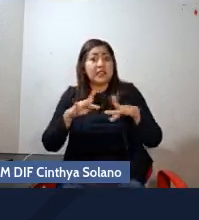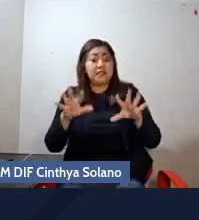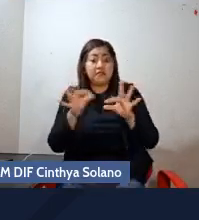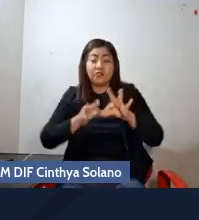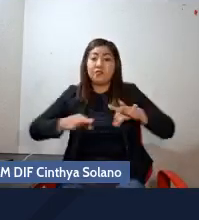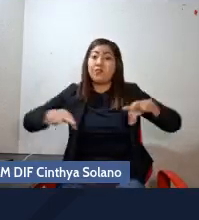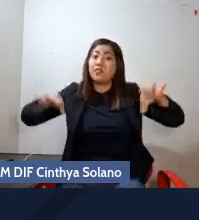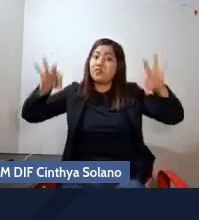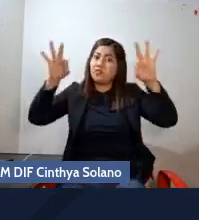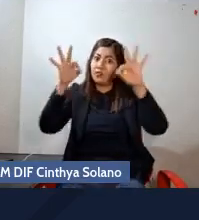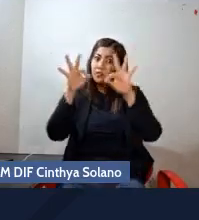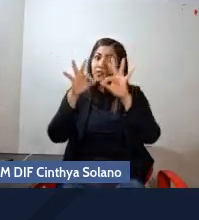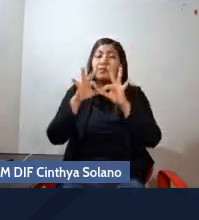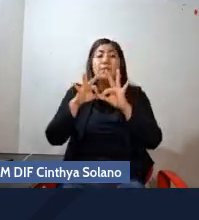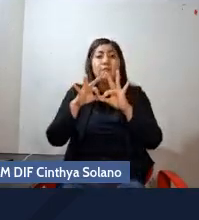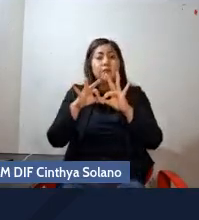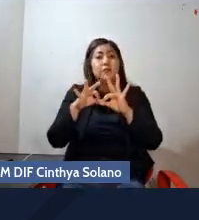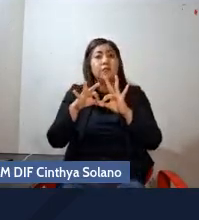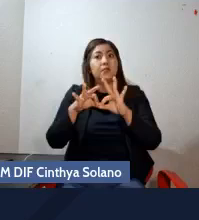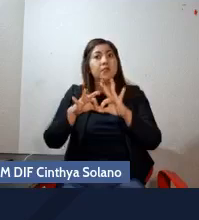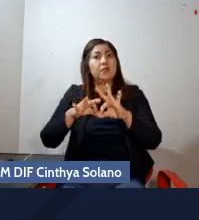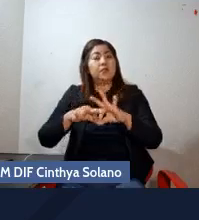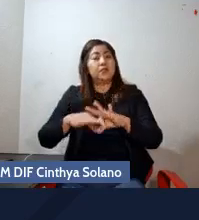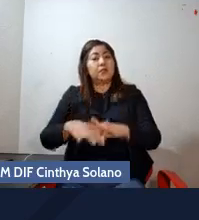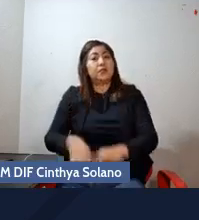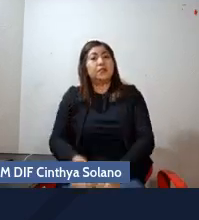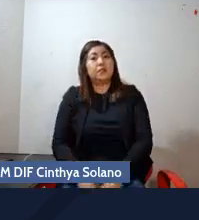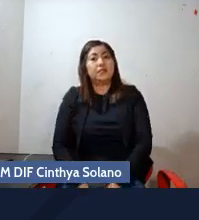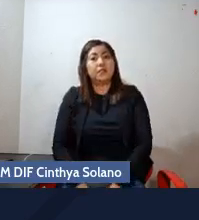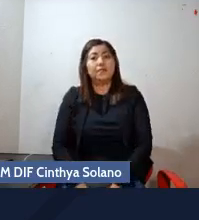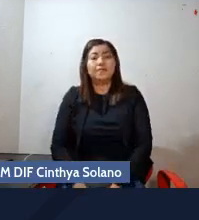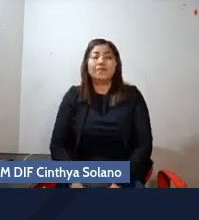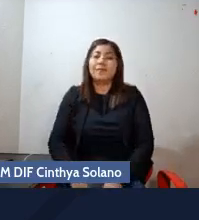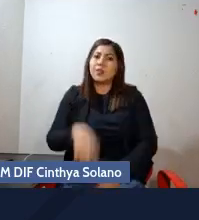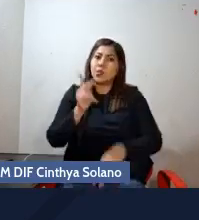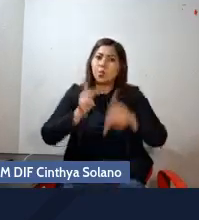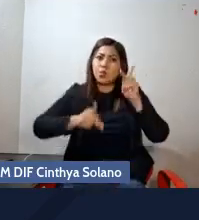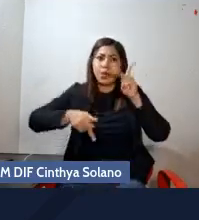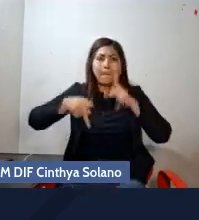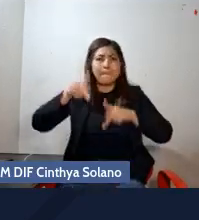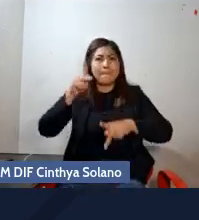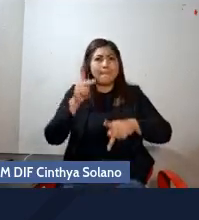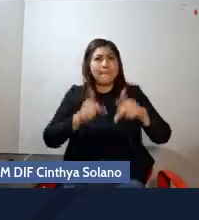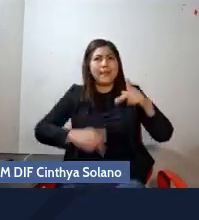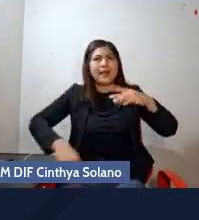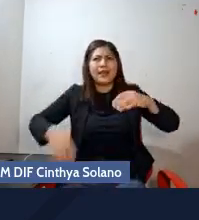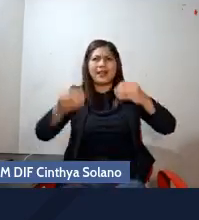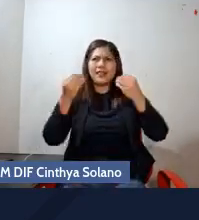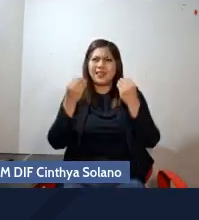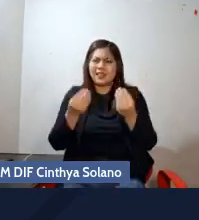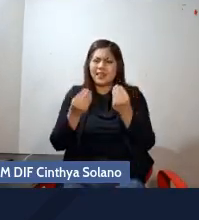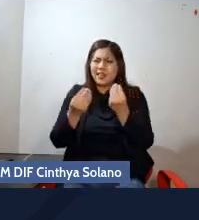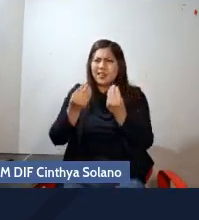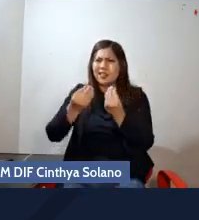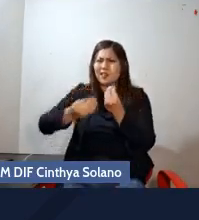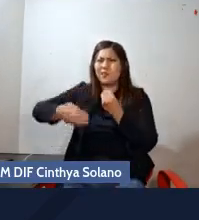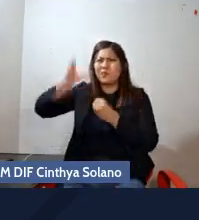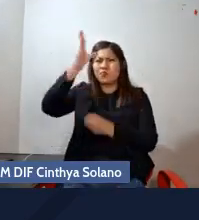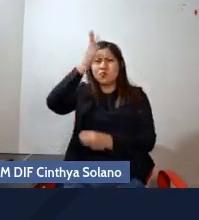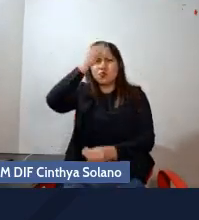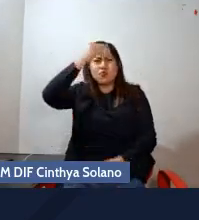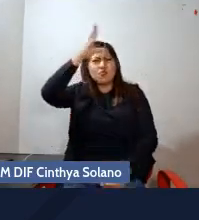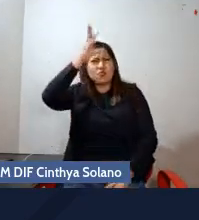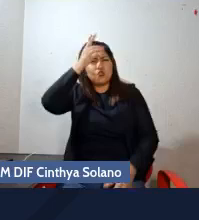es que nuevamente, ¿no? Una charla más de mucho aprendizaje y bueno, pues con un tema de verdad